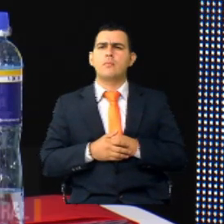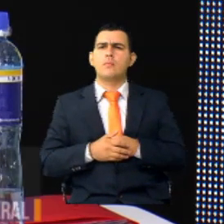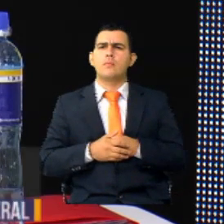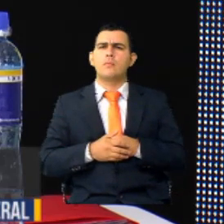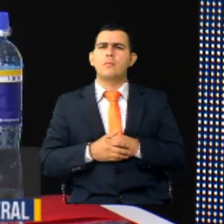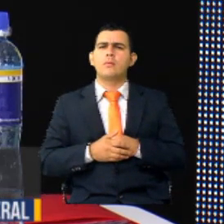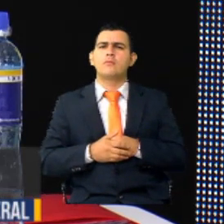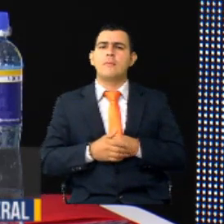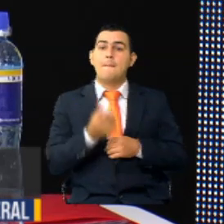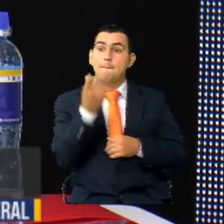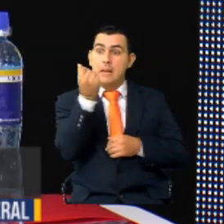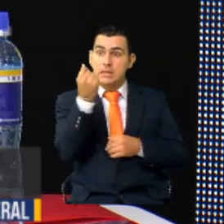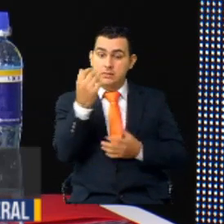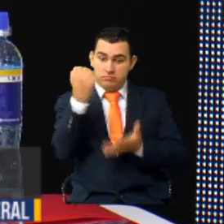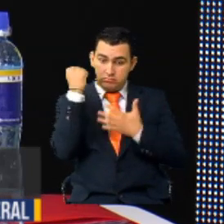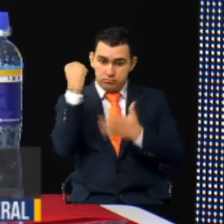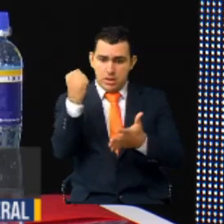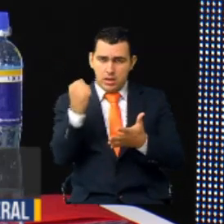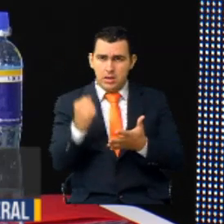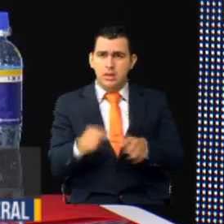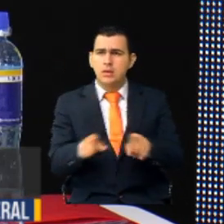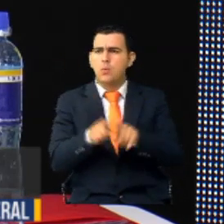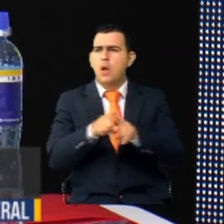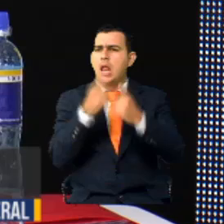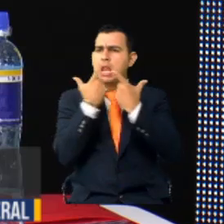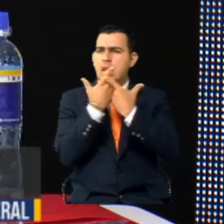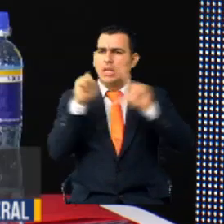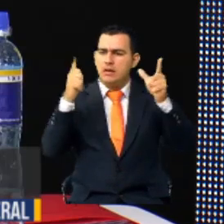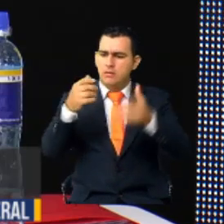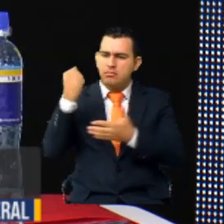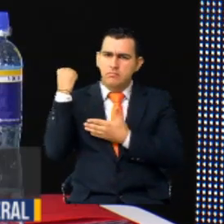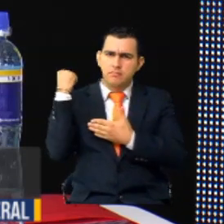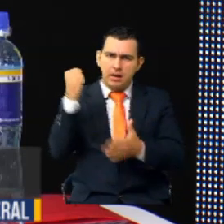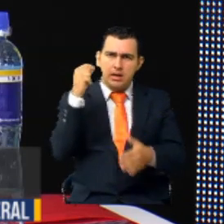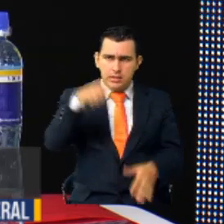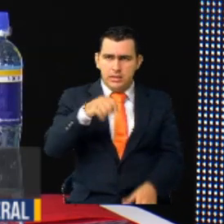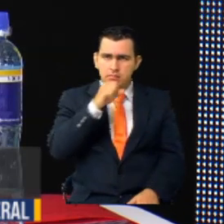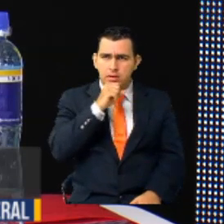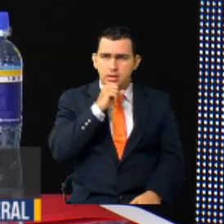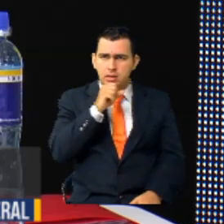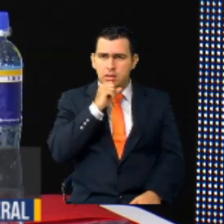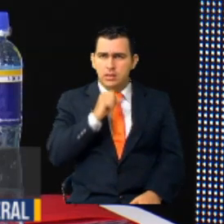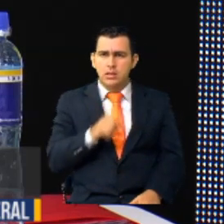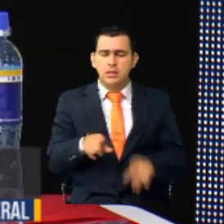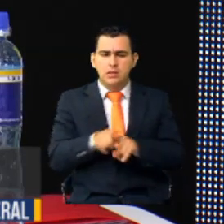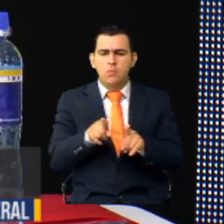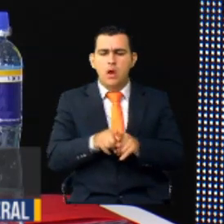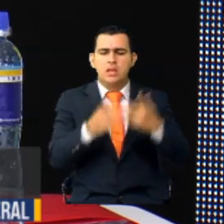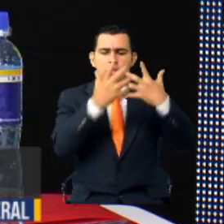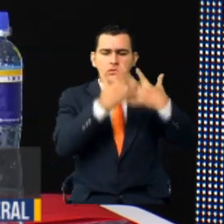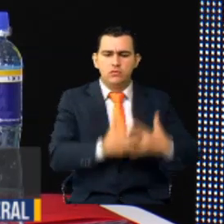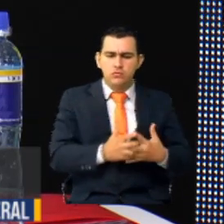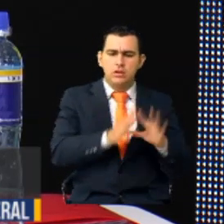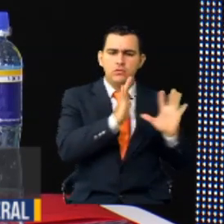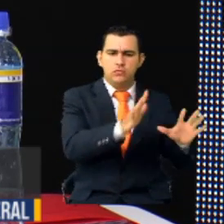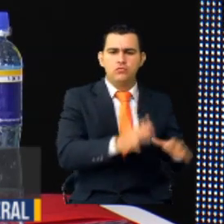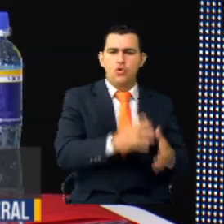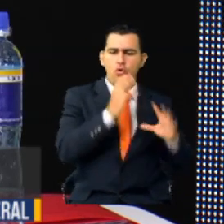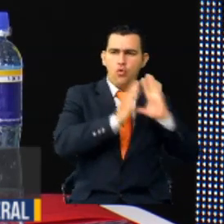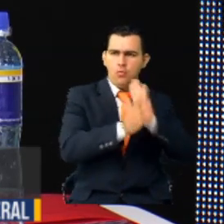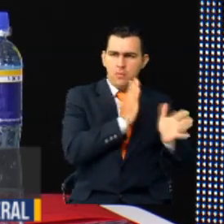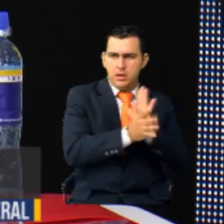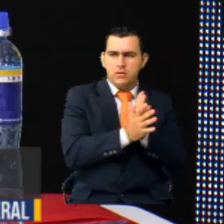Los destinos, los recursos de libre destinación del municipio de Barranca por solo industria y comercio van a estar